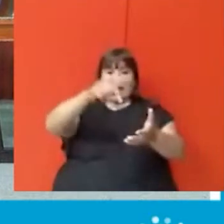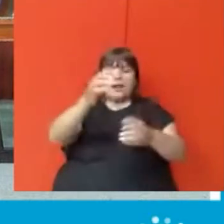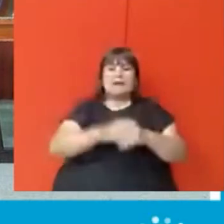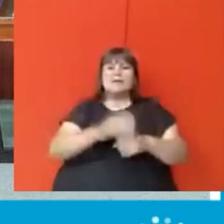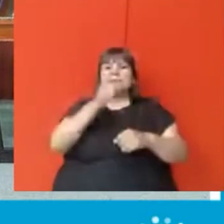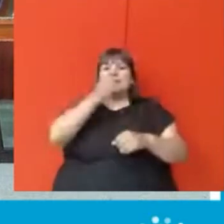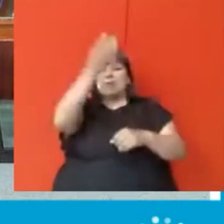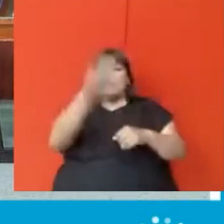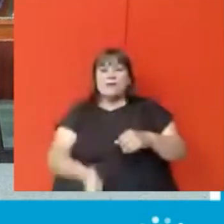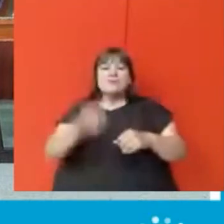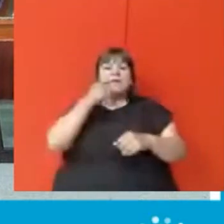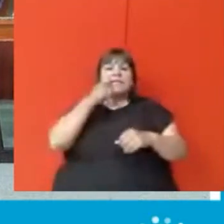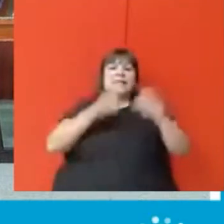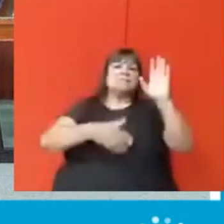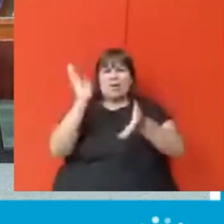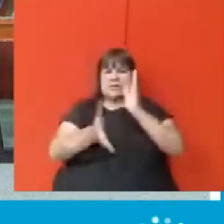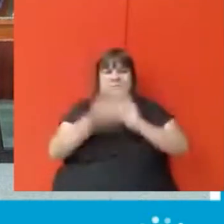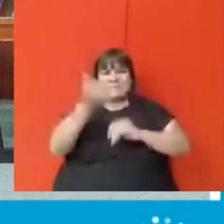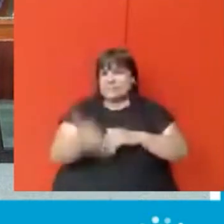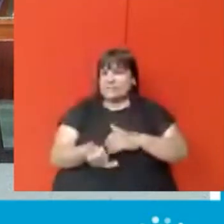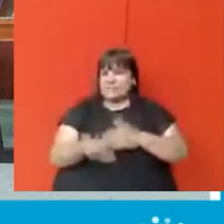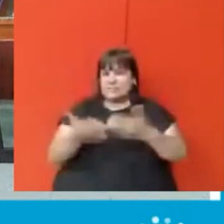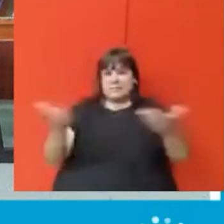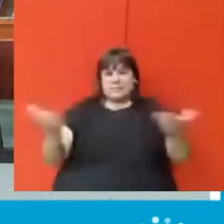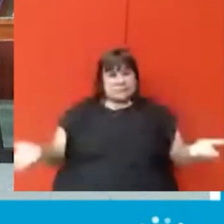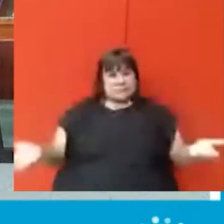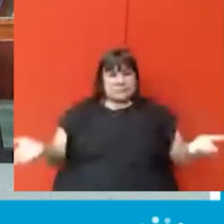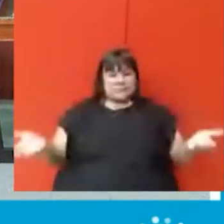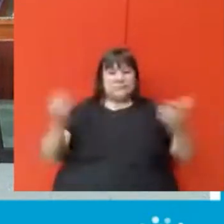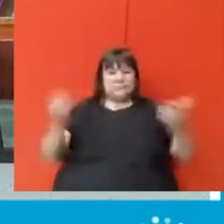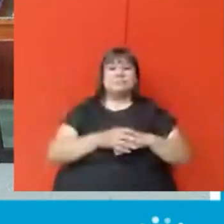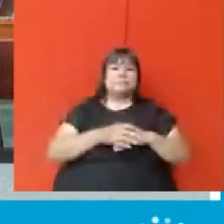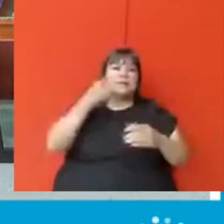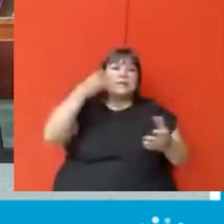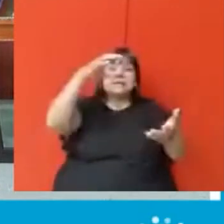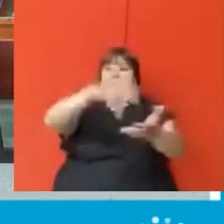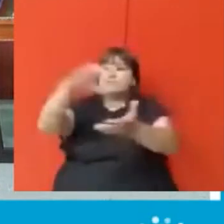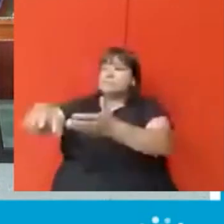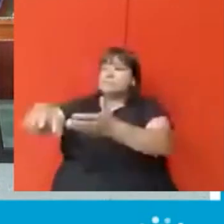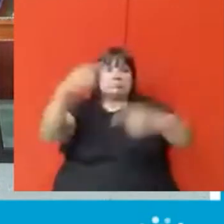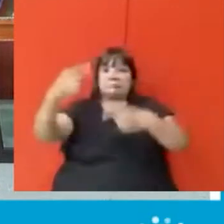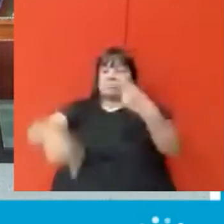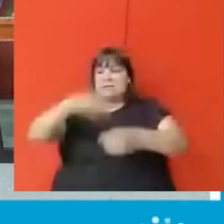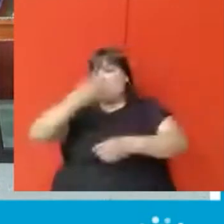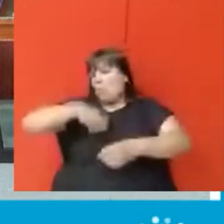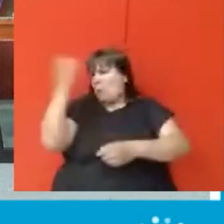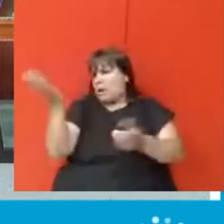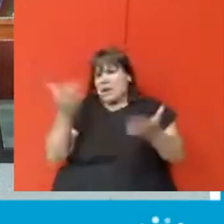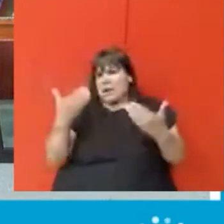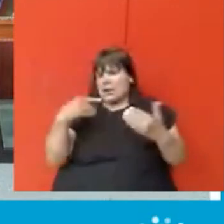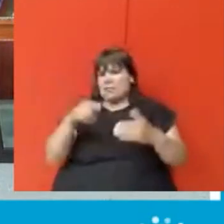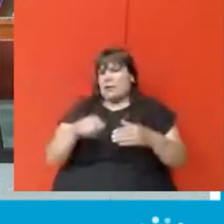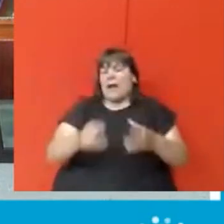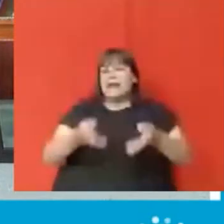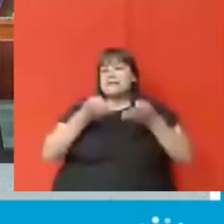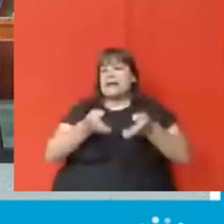suceda o acaezca en cualquier institución donde se presten servicio a personas mayores. ¿Qué quiere decir? Que puede